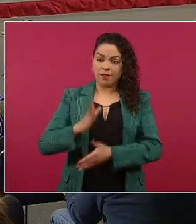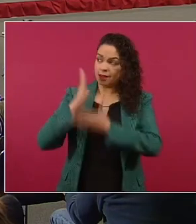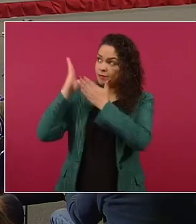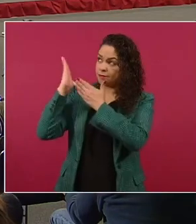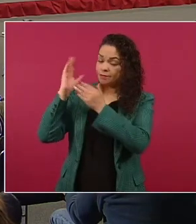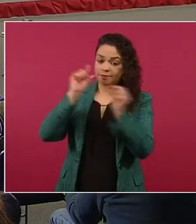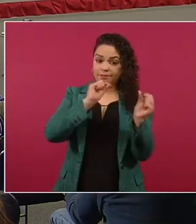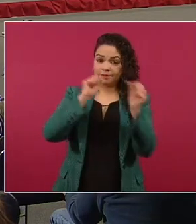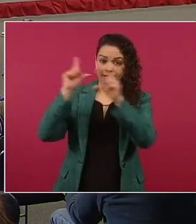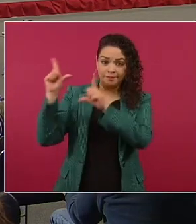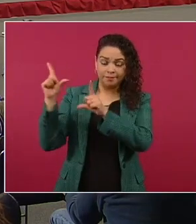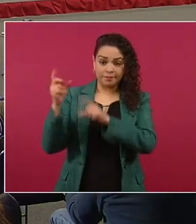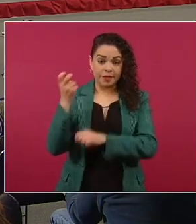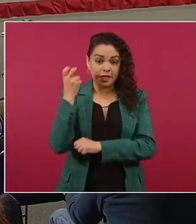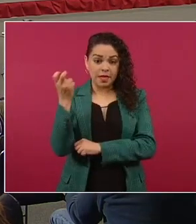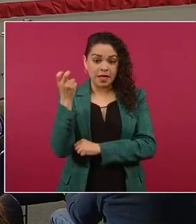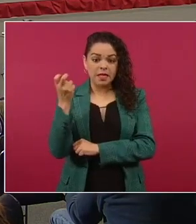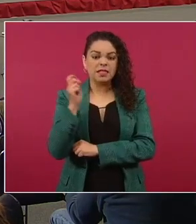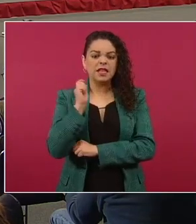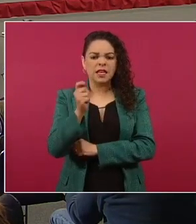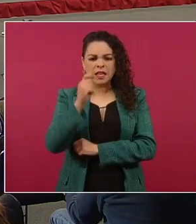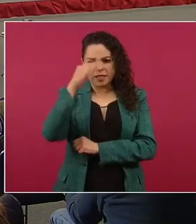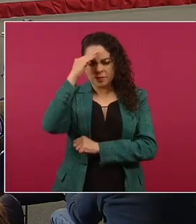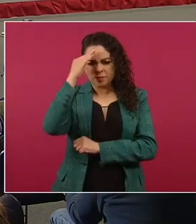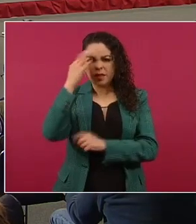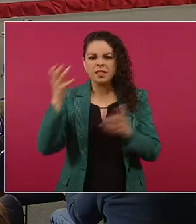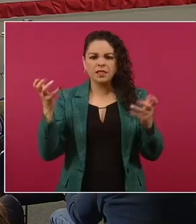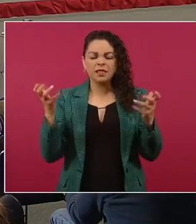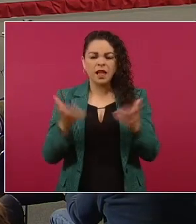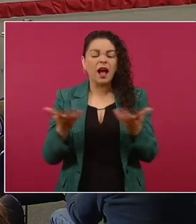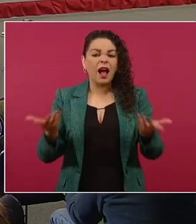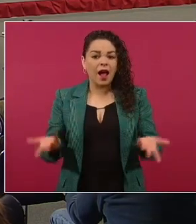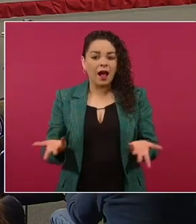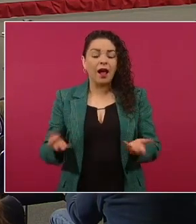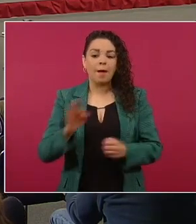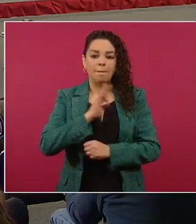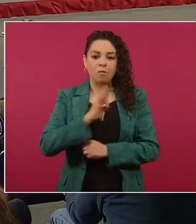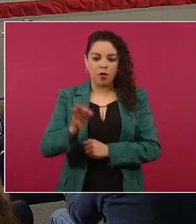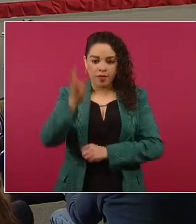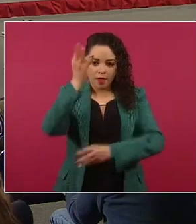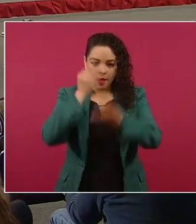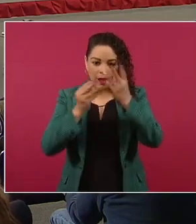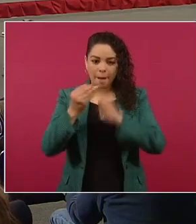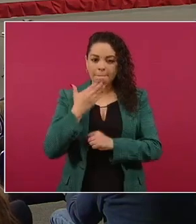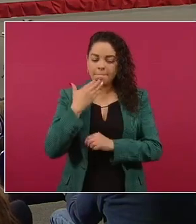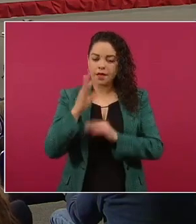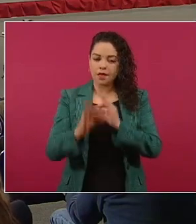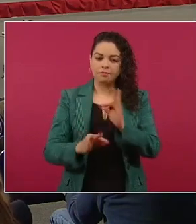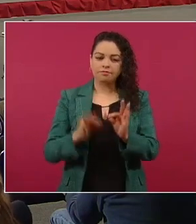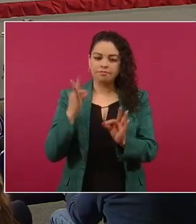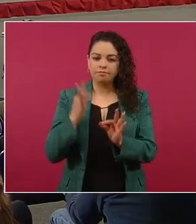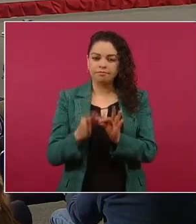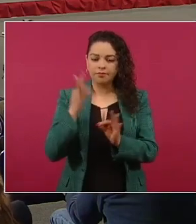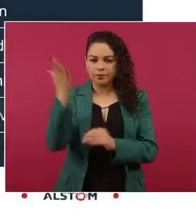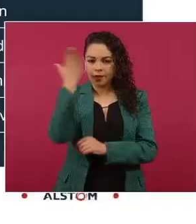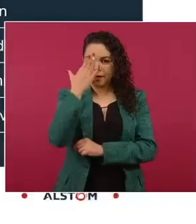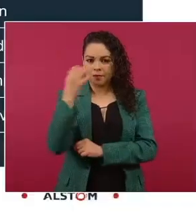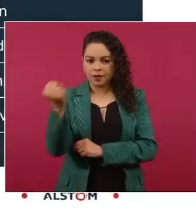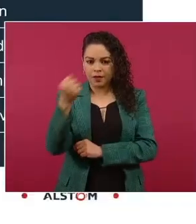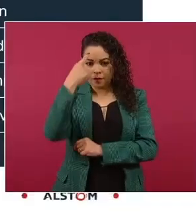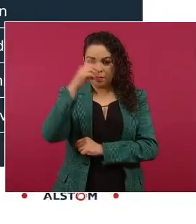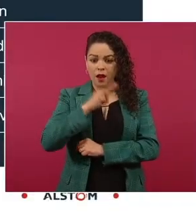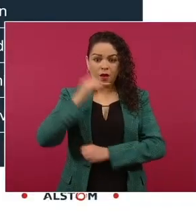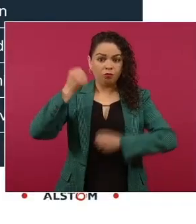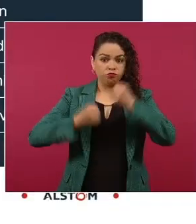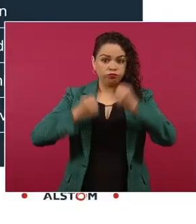simuladores lo que se busca es adquirir, consolidar y también desarrollar las habilidades de conducción